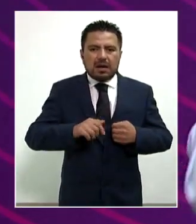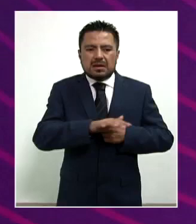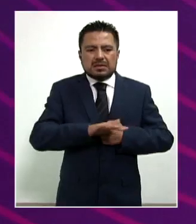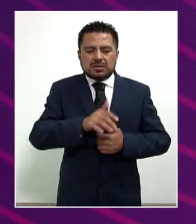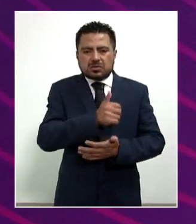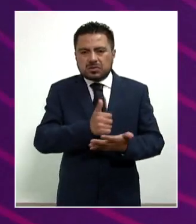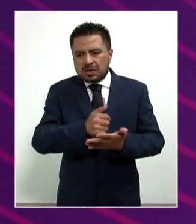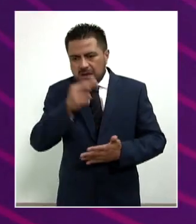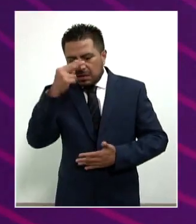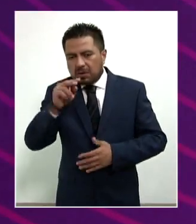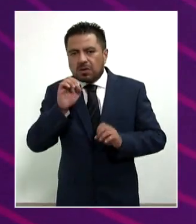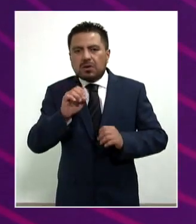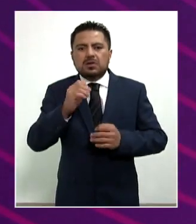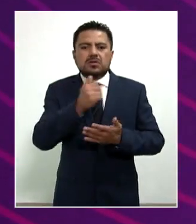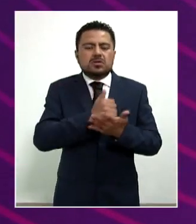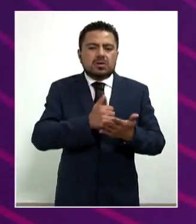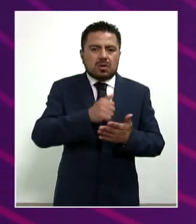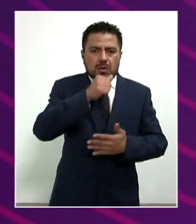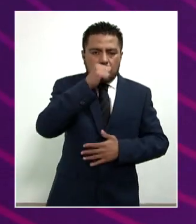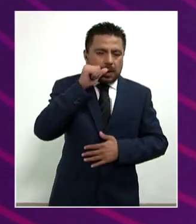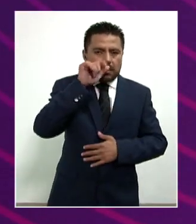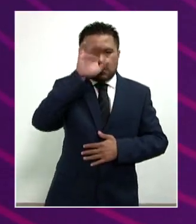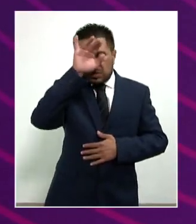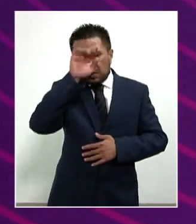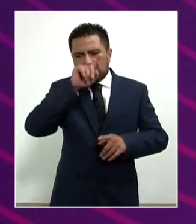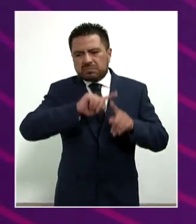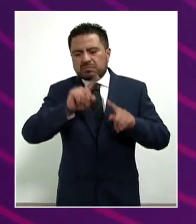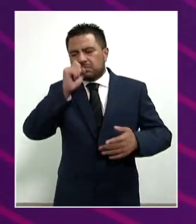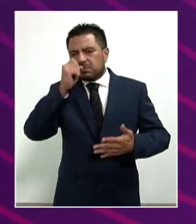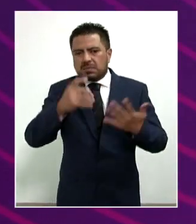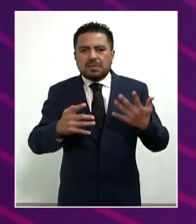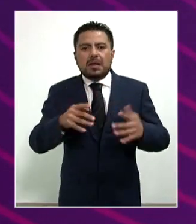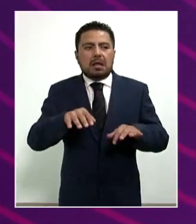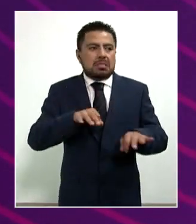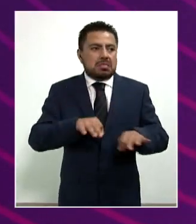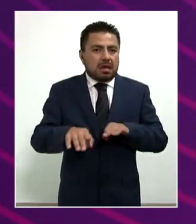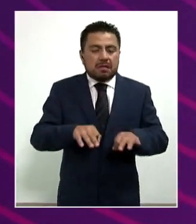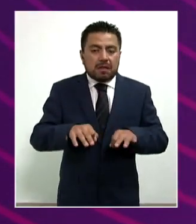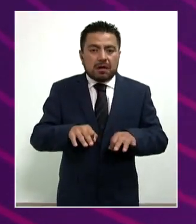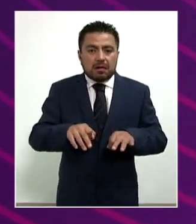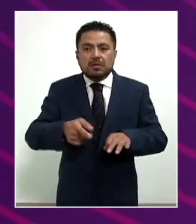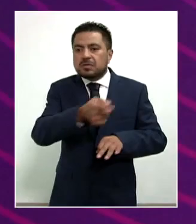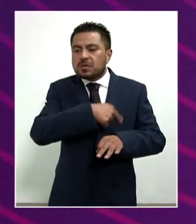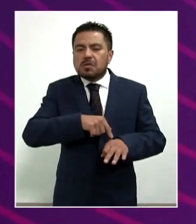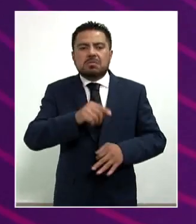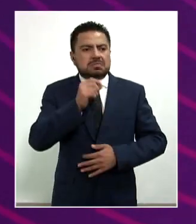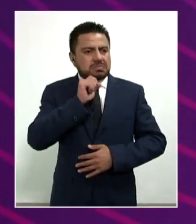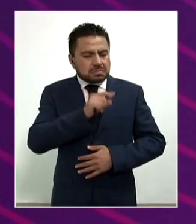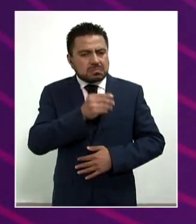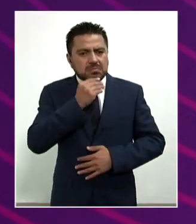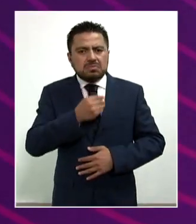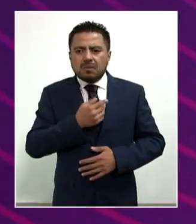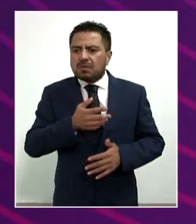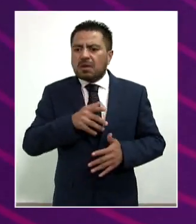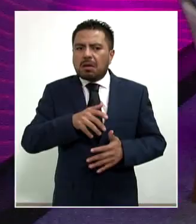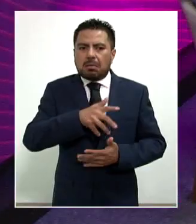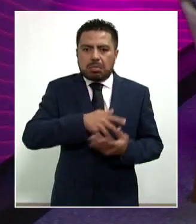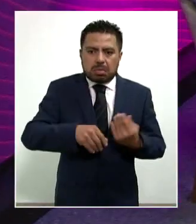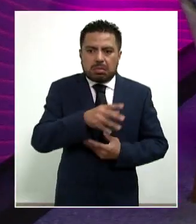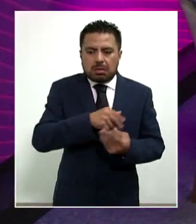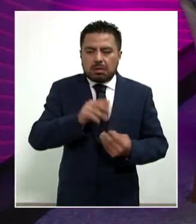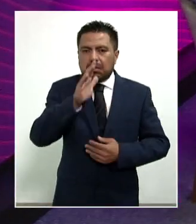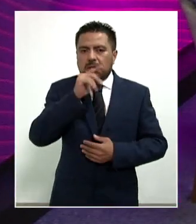de México, en Ciudad Juárez, en Monterrey, etcétera, etcétera, y trabajan, de todos modos no tienen ingresos suficientes